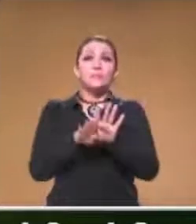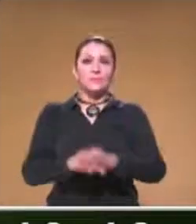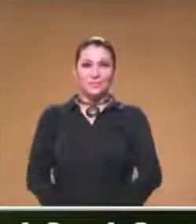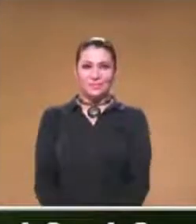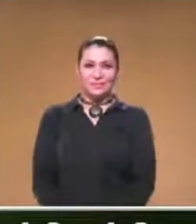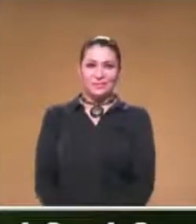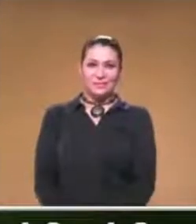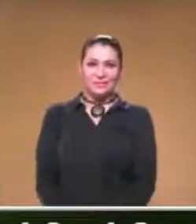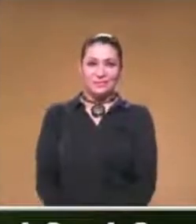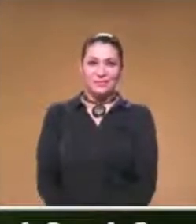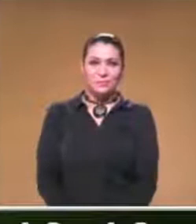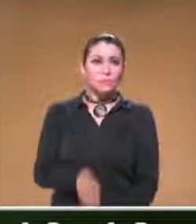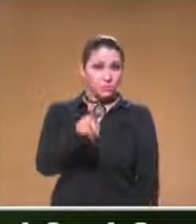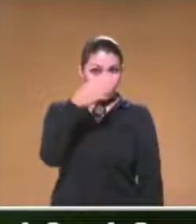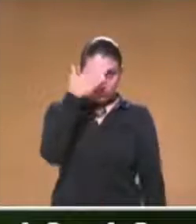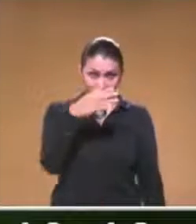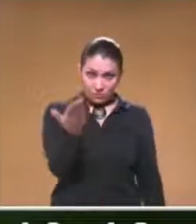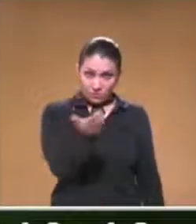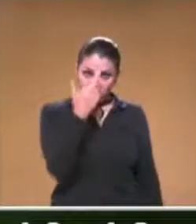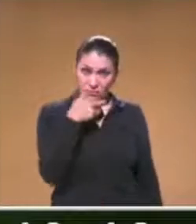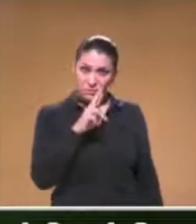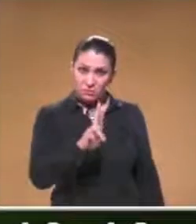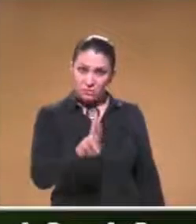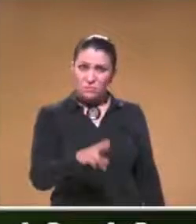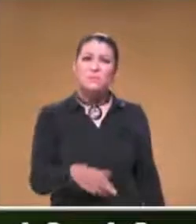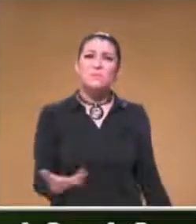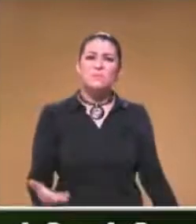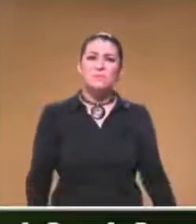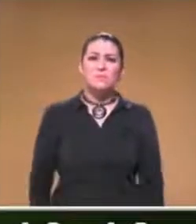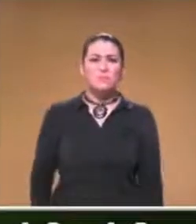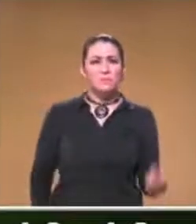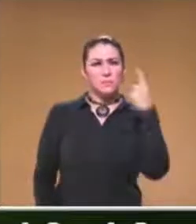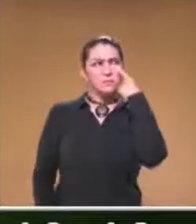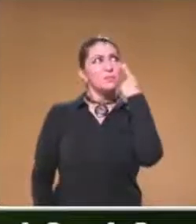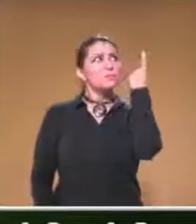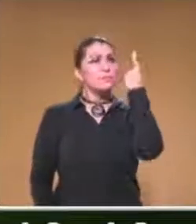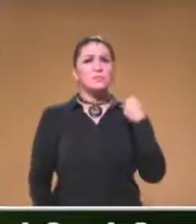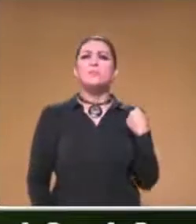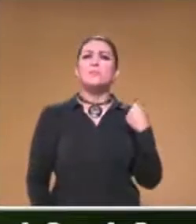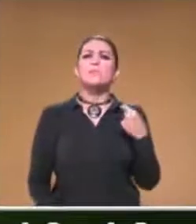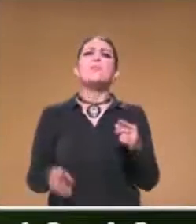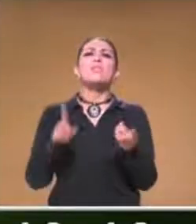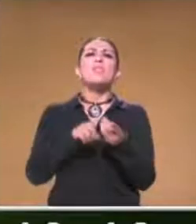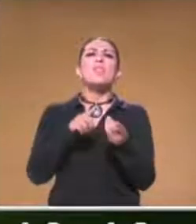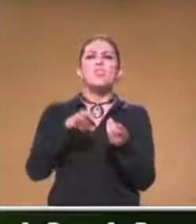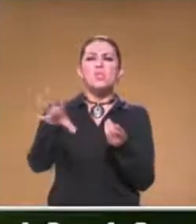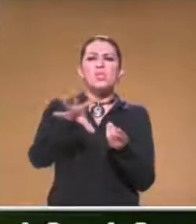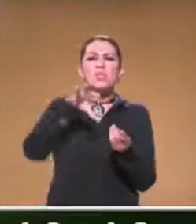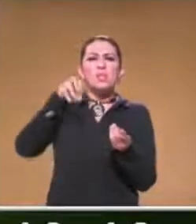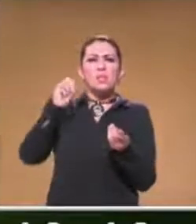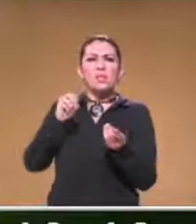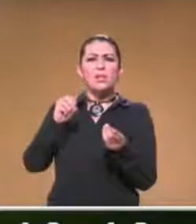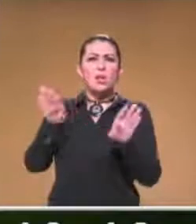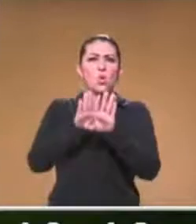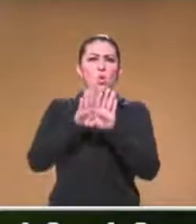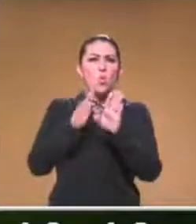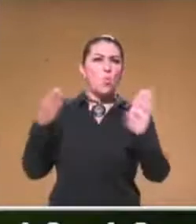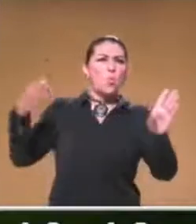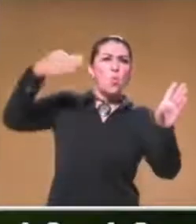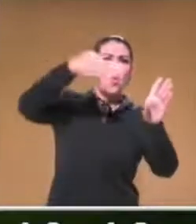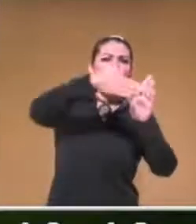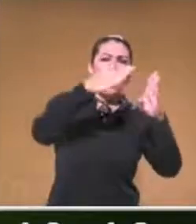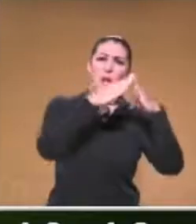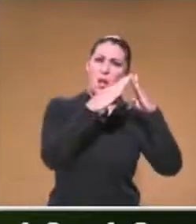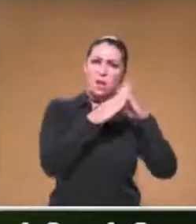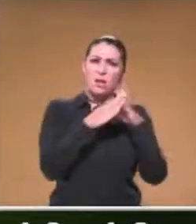¿Listo? ¿Tienes las respuestas ya? ¿Qué observas? ¿De dónde provienen? ¿Cómo llegan a nuestros hogares?